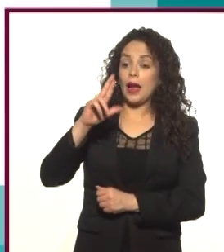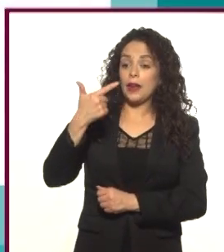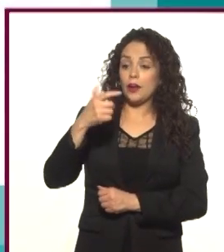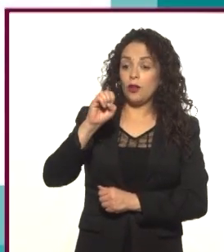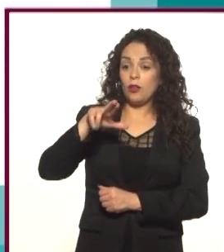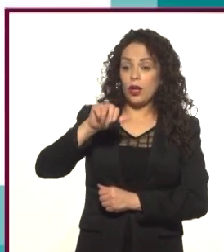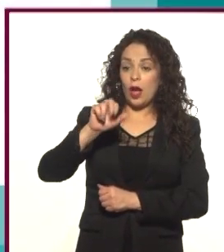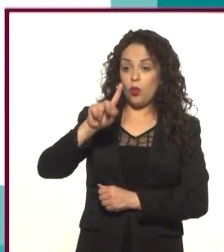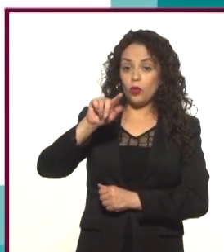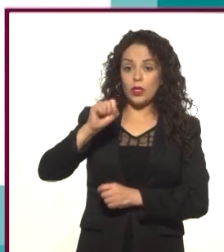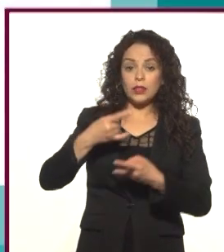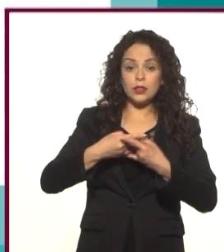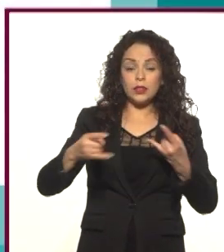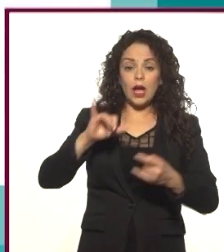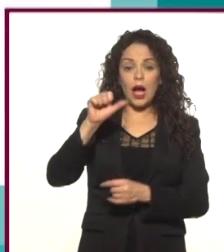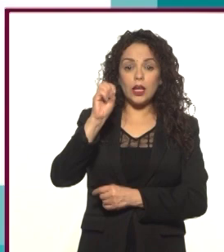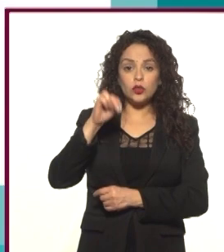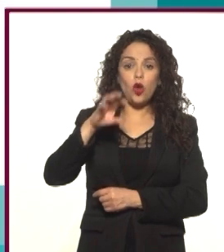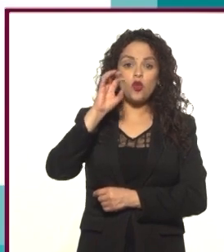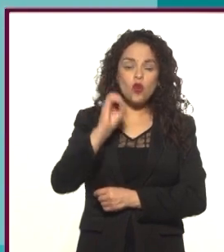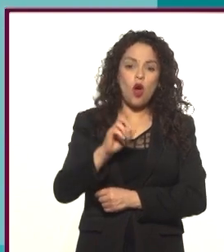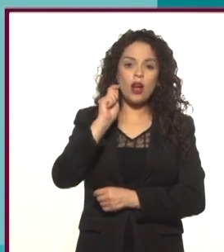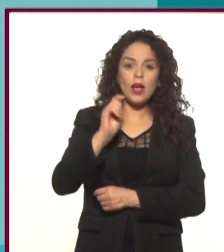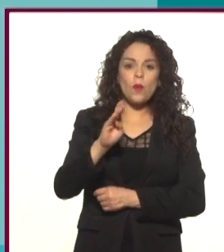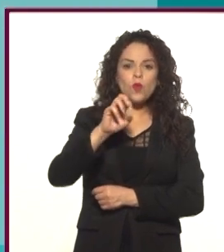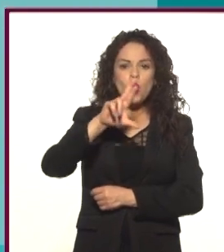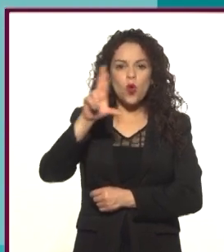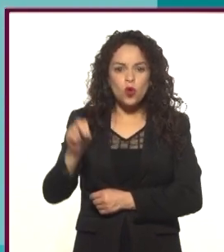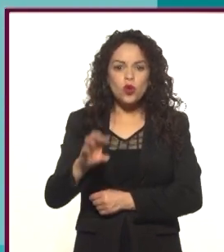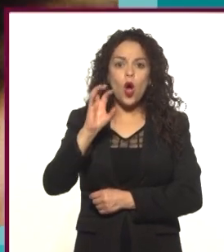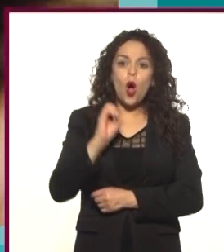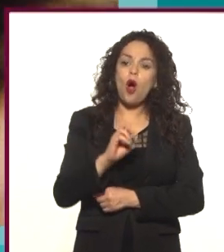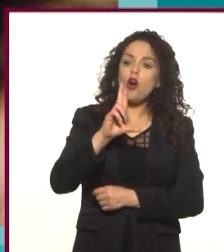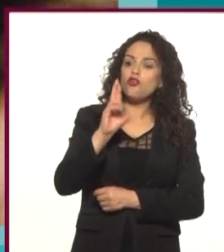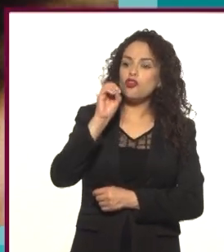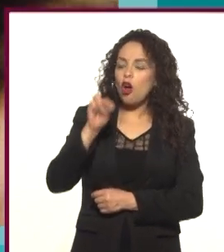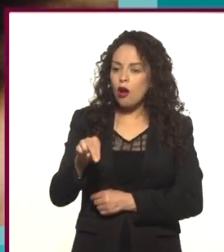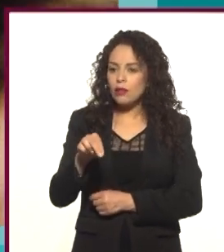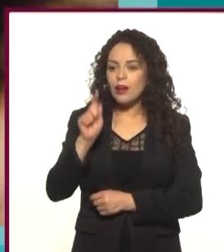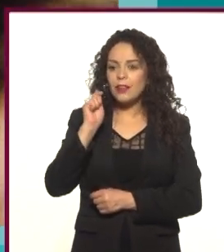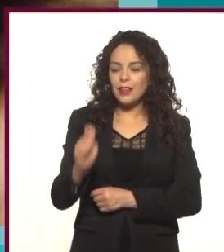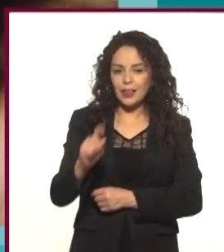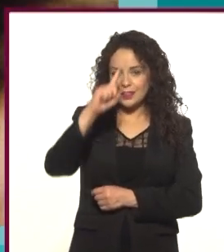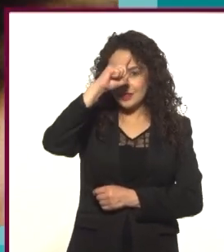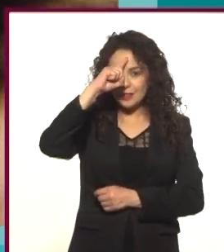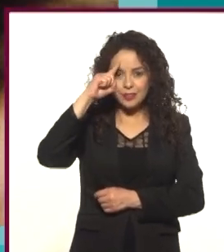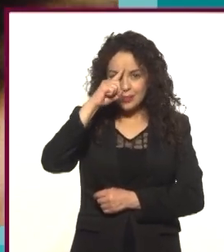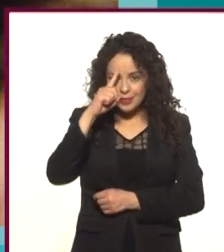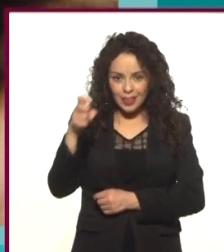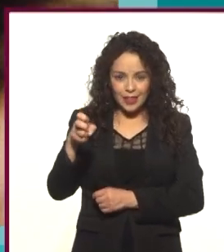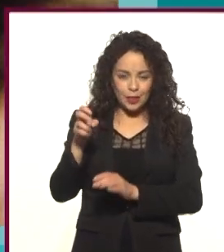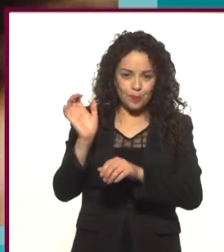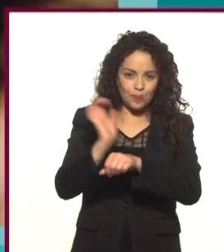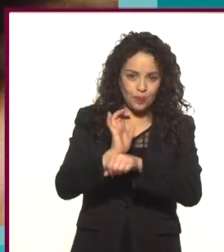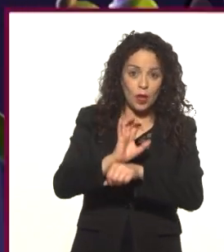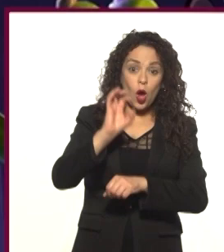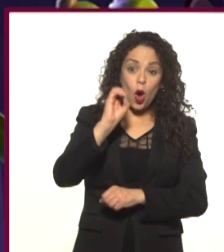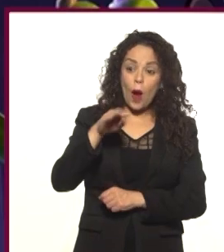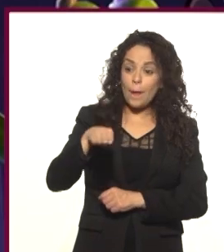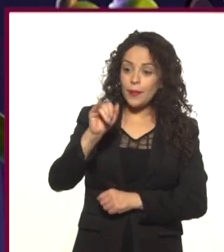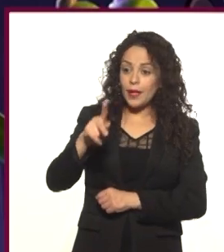la historia de Jason, o Burro para Shrek, o Ron y Hermione de la saga de Harry Potter, o